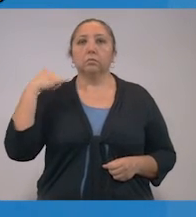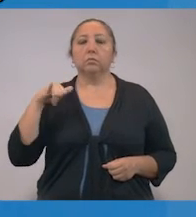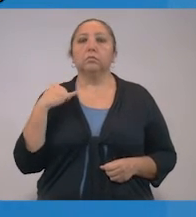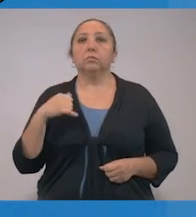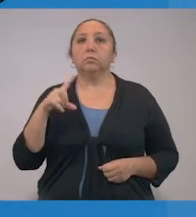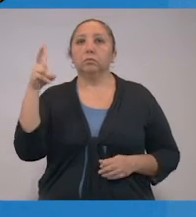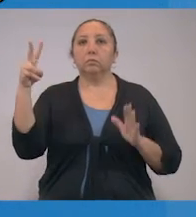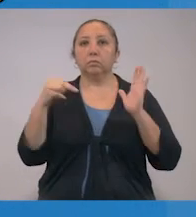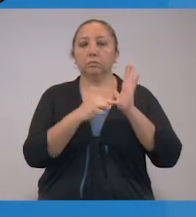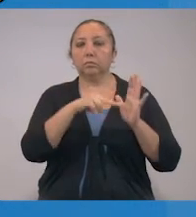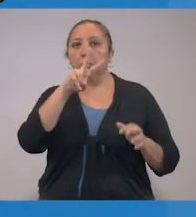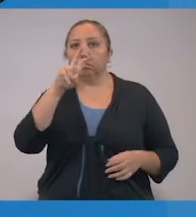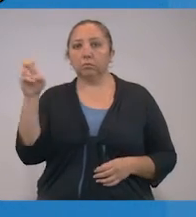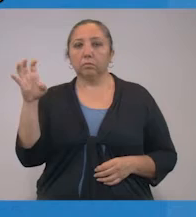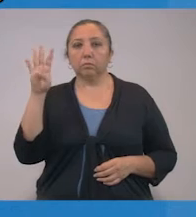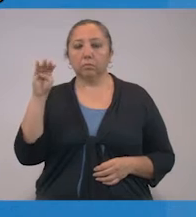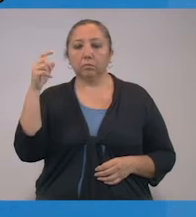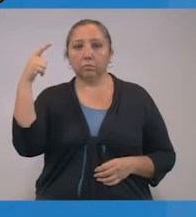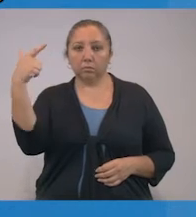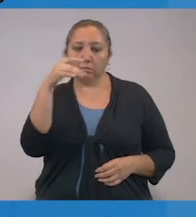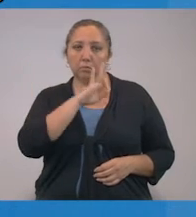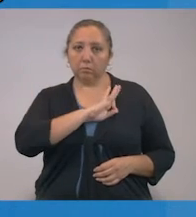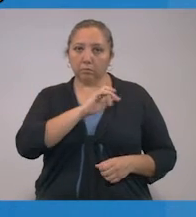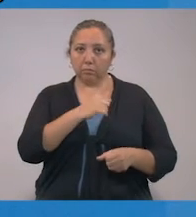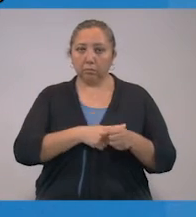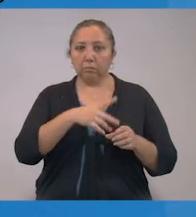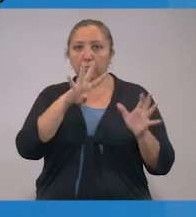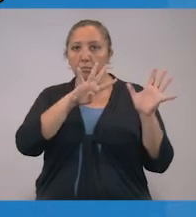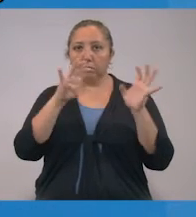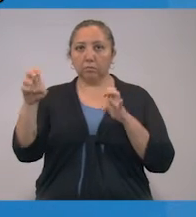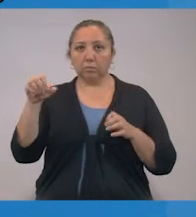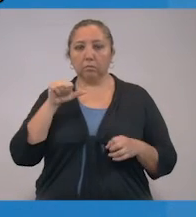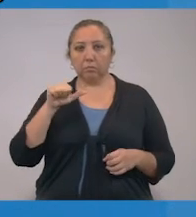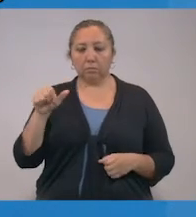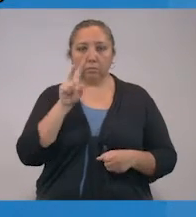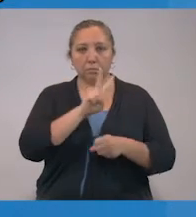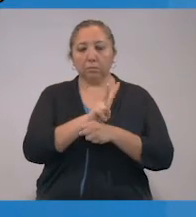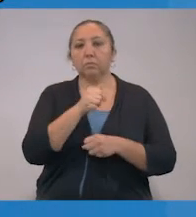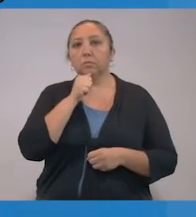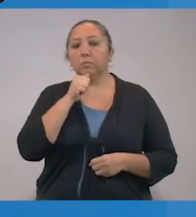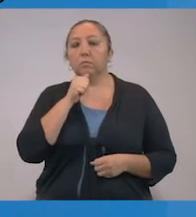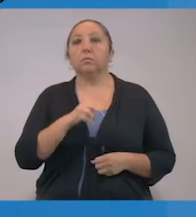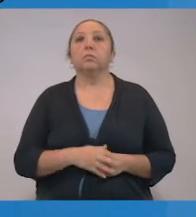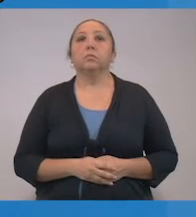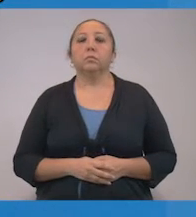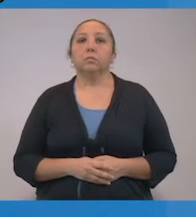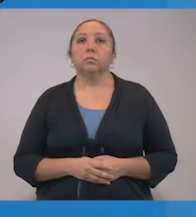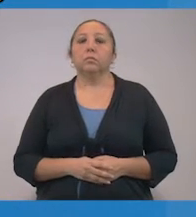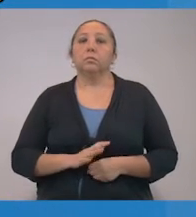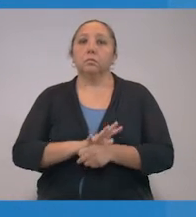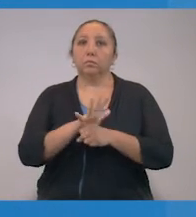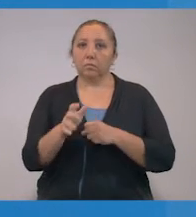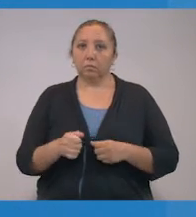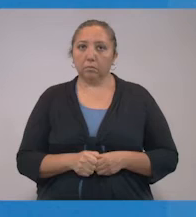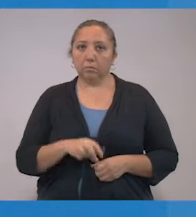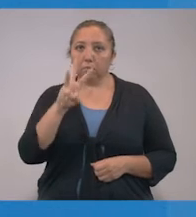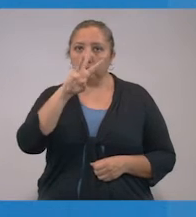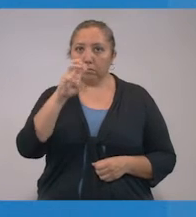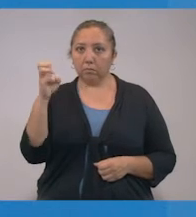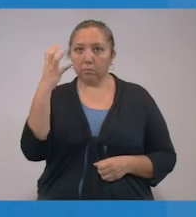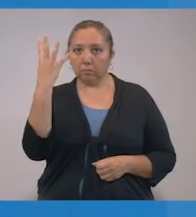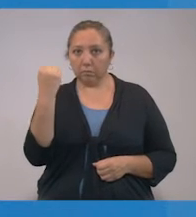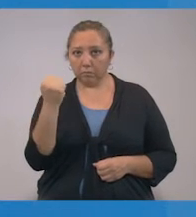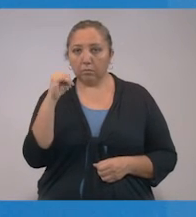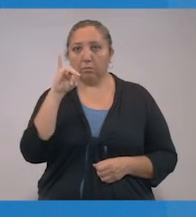Yucatán 2.297 casos sospechosos, 916 de vigilancia centinela, de los cuales